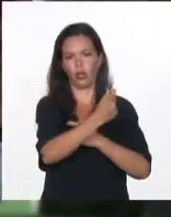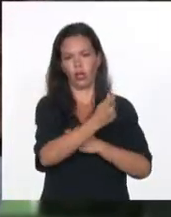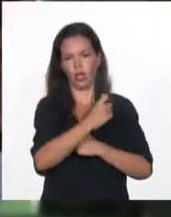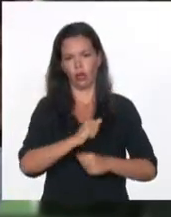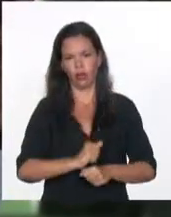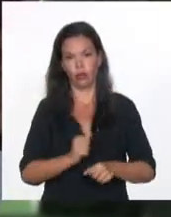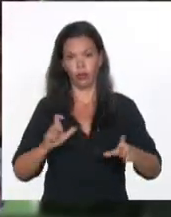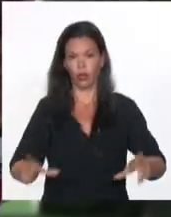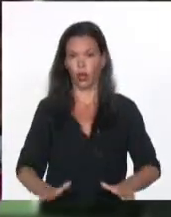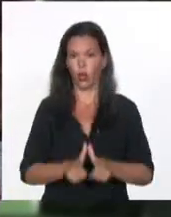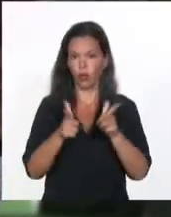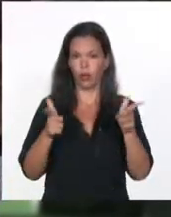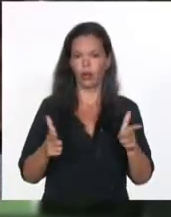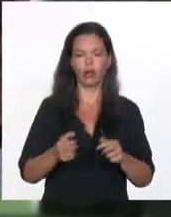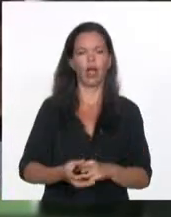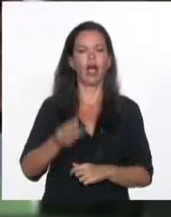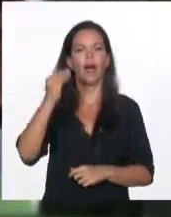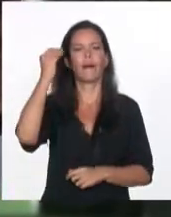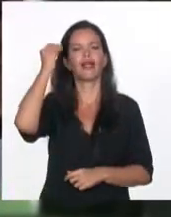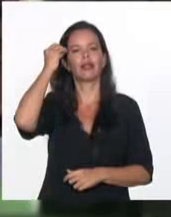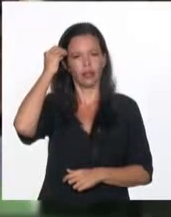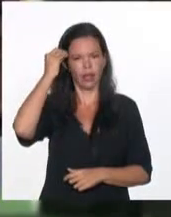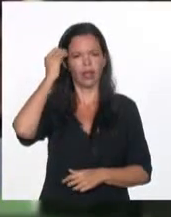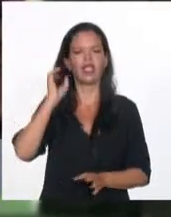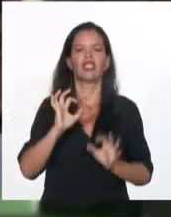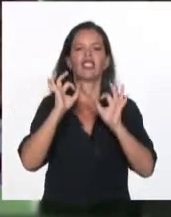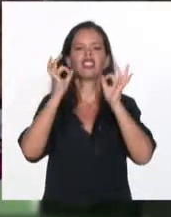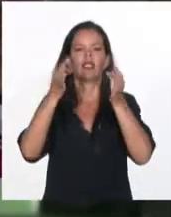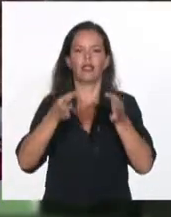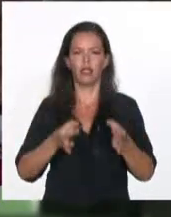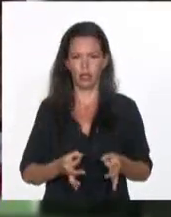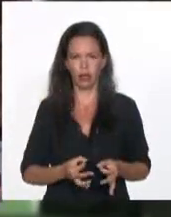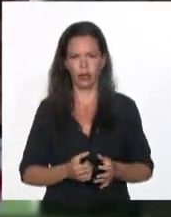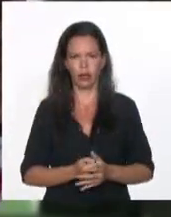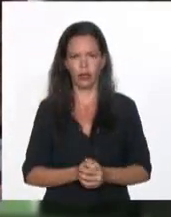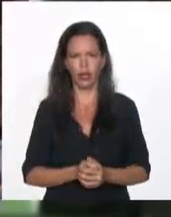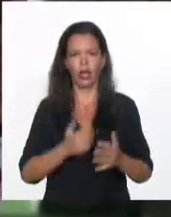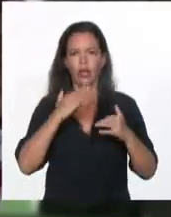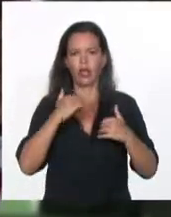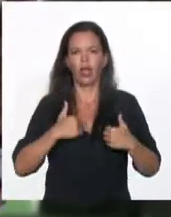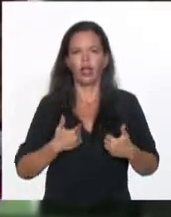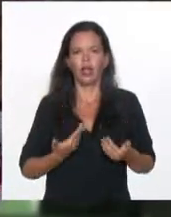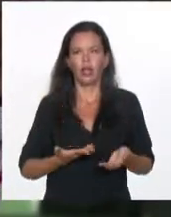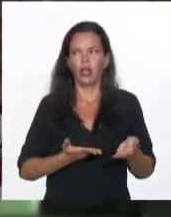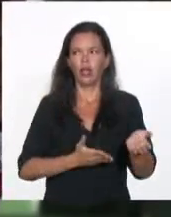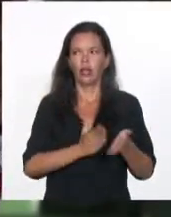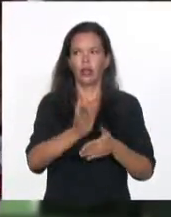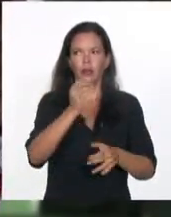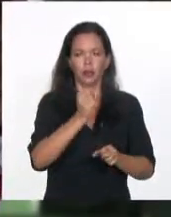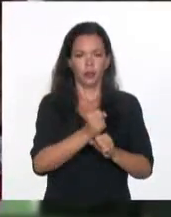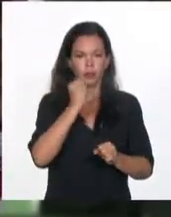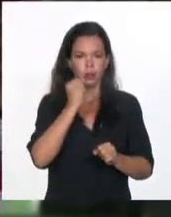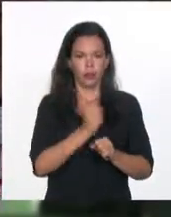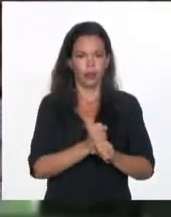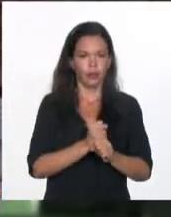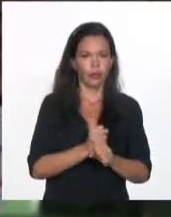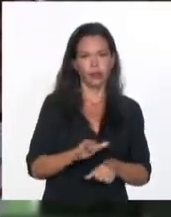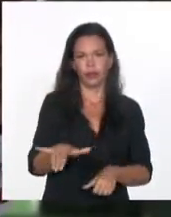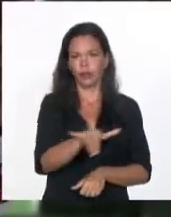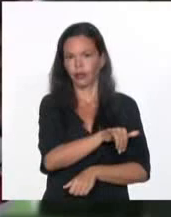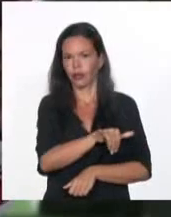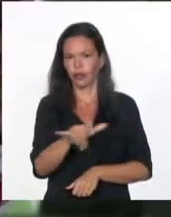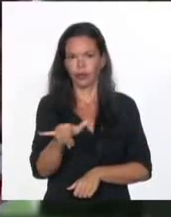y aprender de una vez y por todas a trabajar como ellos lo hicieron,